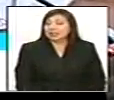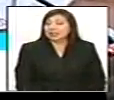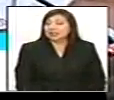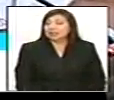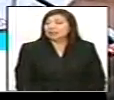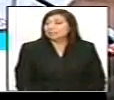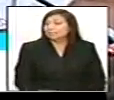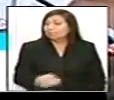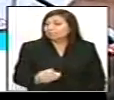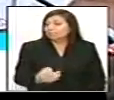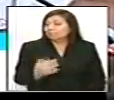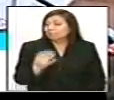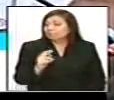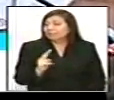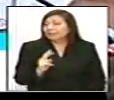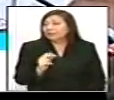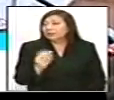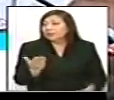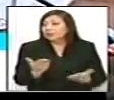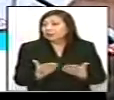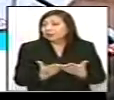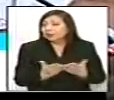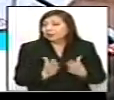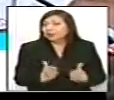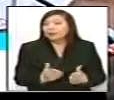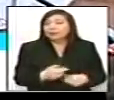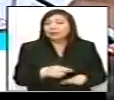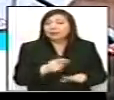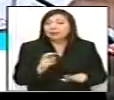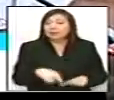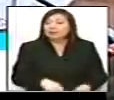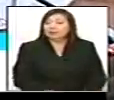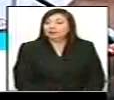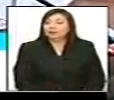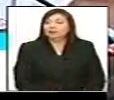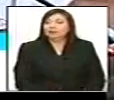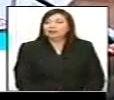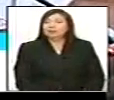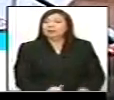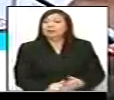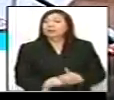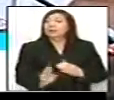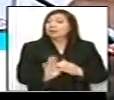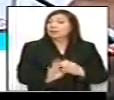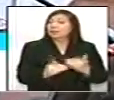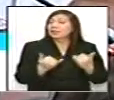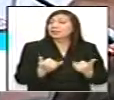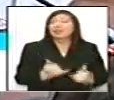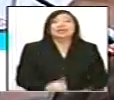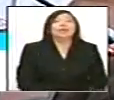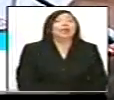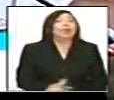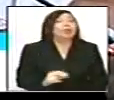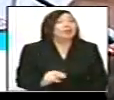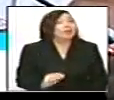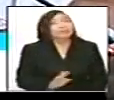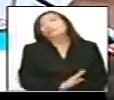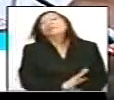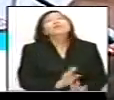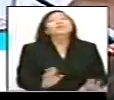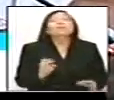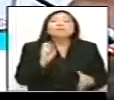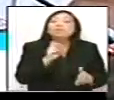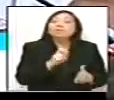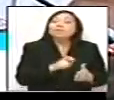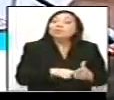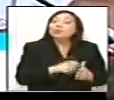y sinceramente de mi punto de vista académico, de mi punto de vista profesional, lo que estamos protegiendo acá es que no se ejerza, los